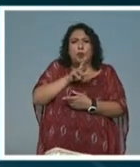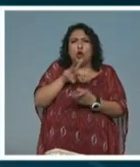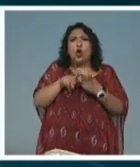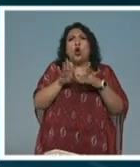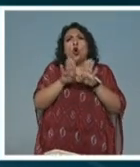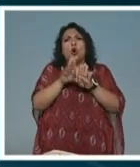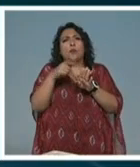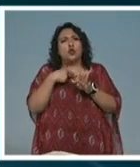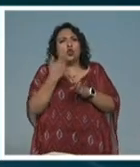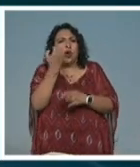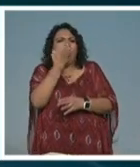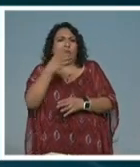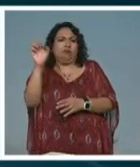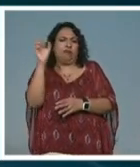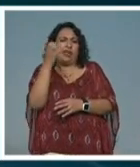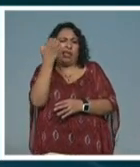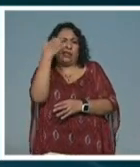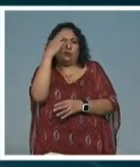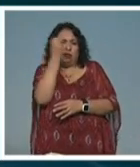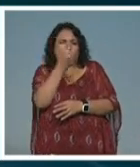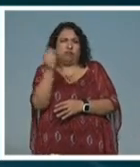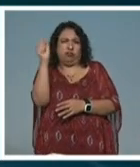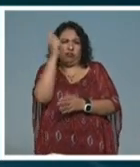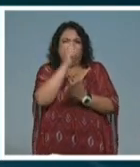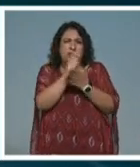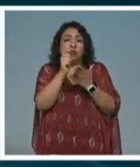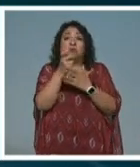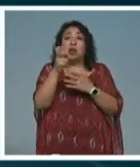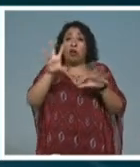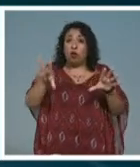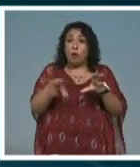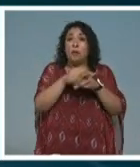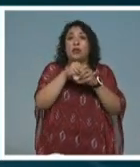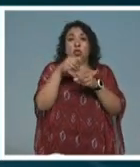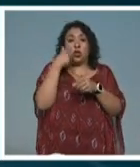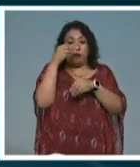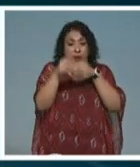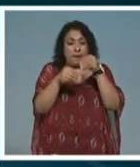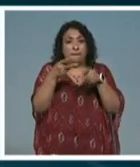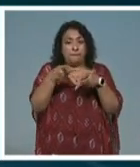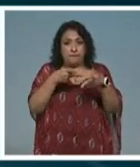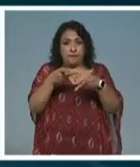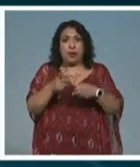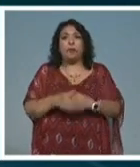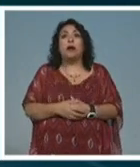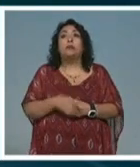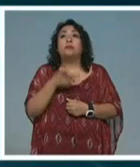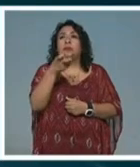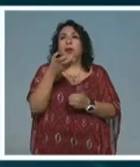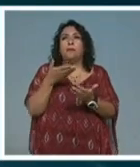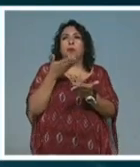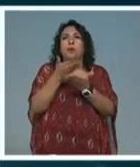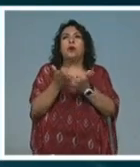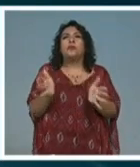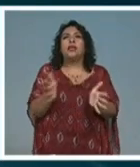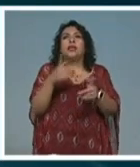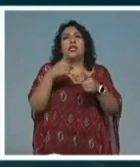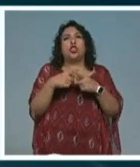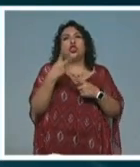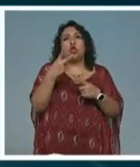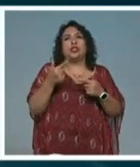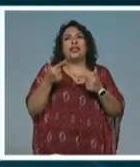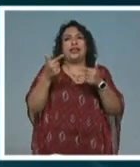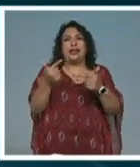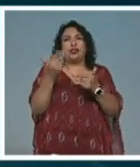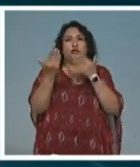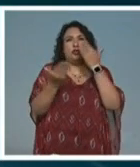carrera como escritor. Entonces creo que es como muy integral lo que estamos formando. Esta iniciativa fue impulsada por 2